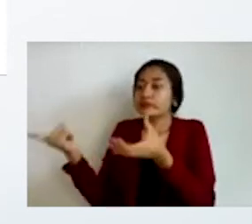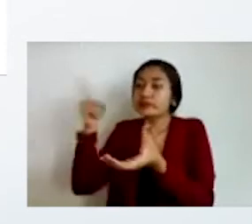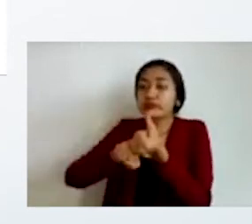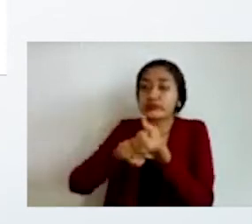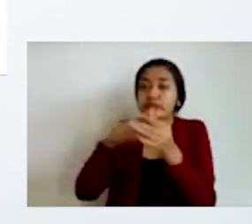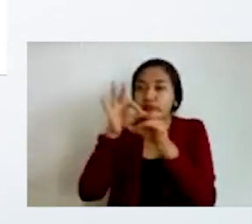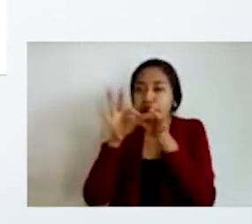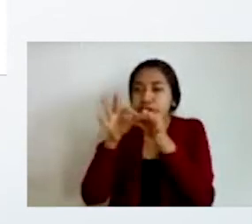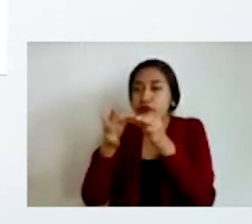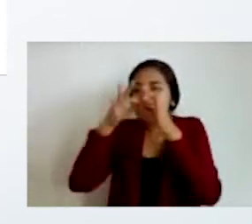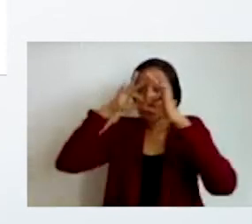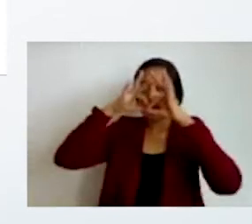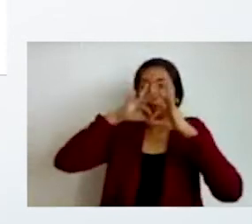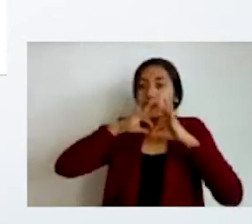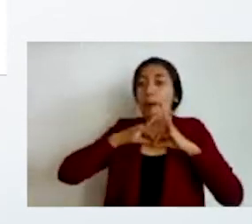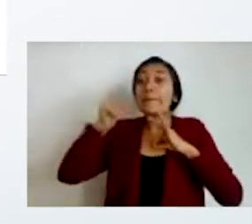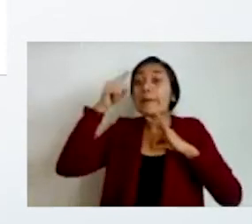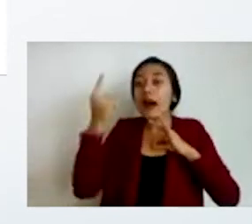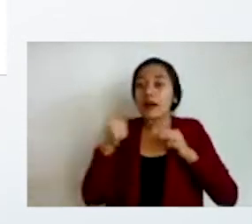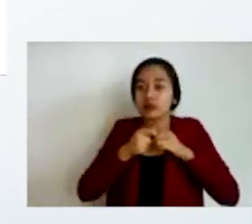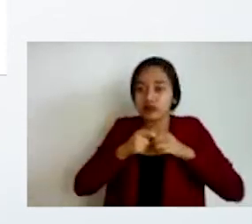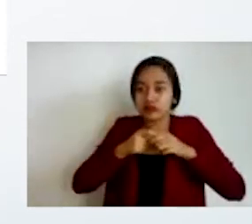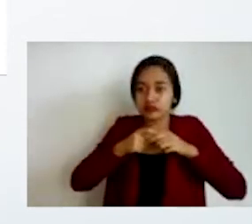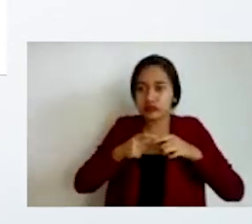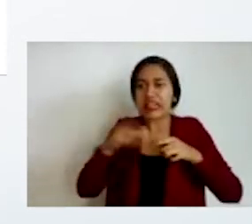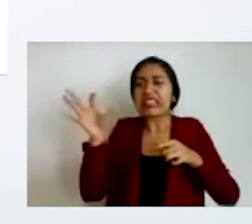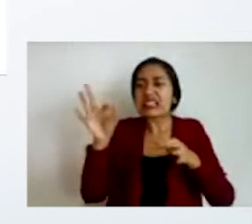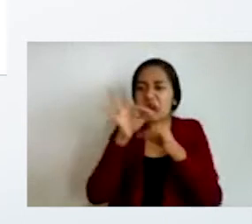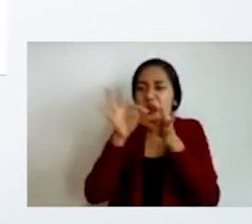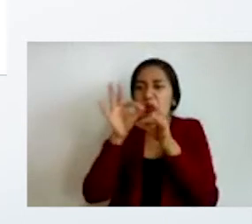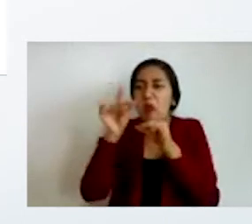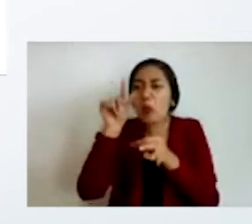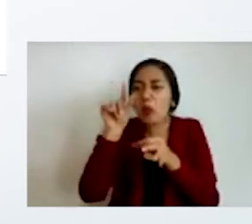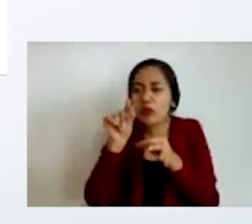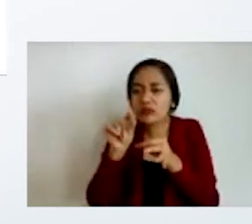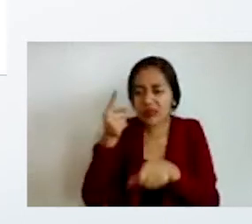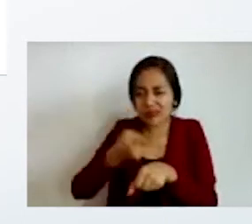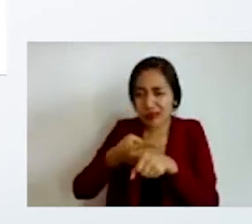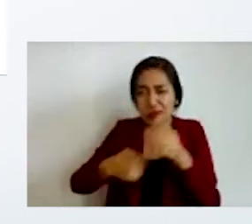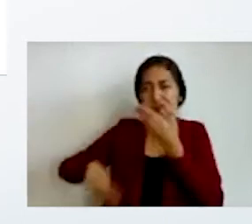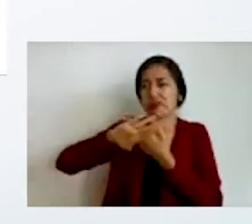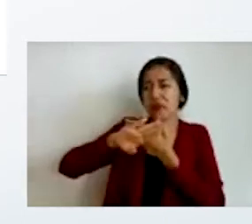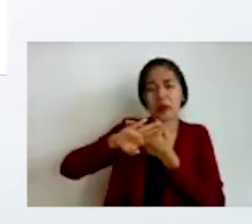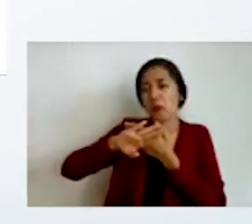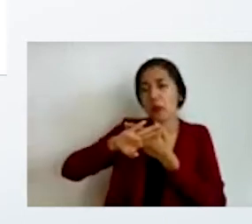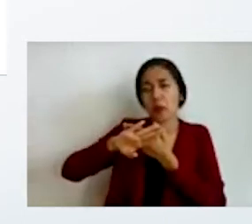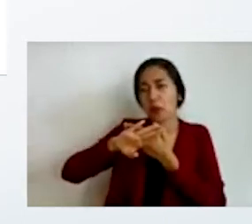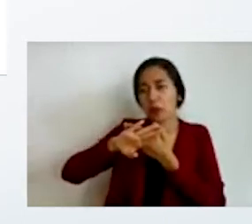que la enfermedad avance. Si el número es menor, no se da la enfermedad, no